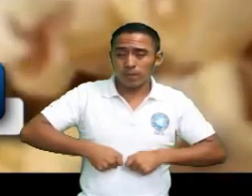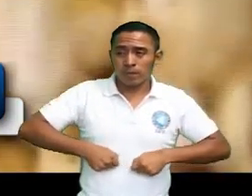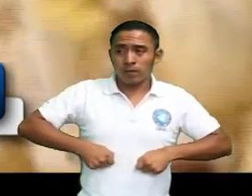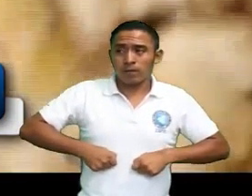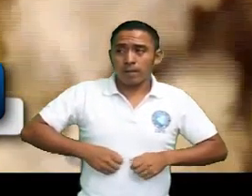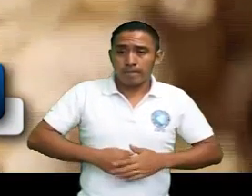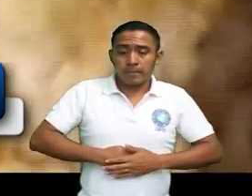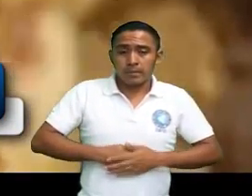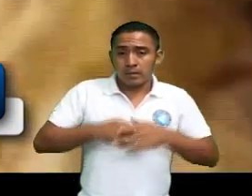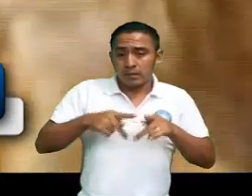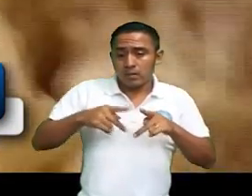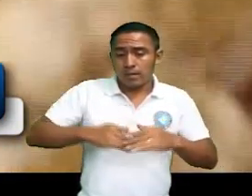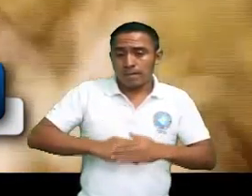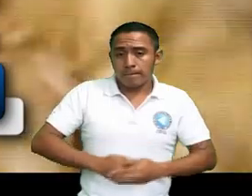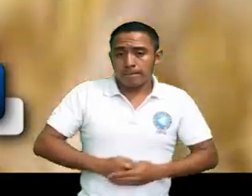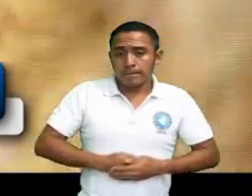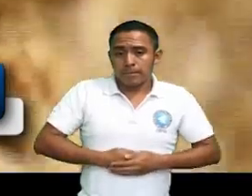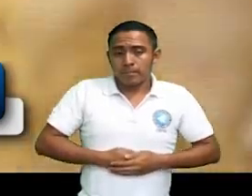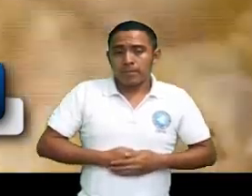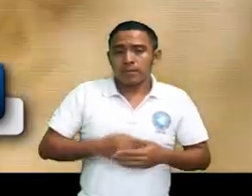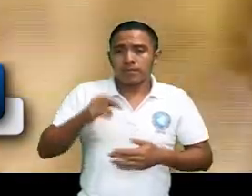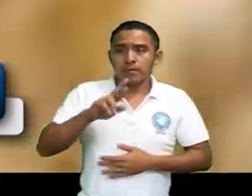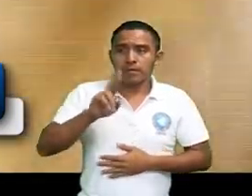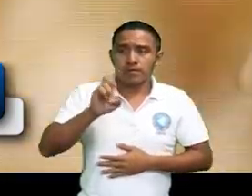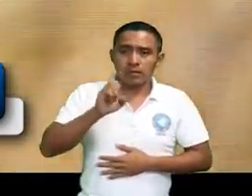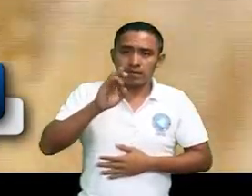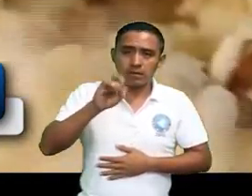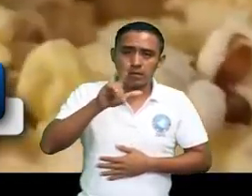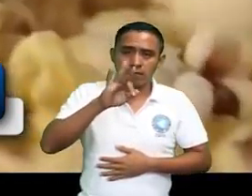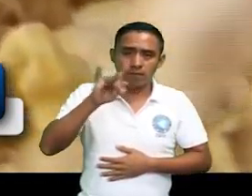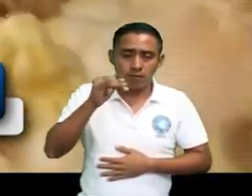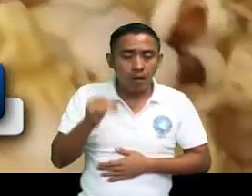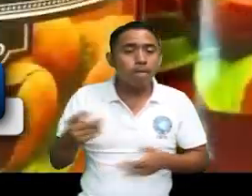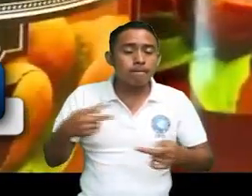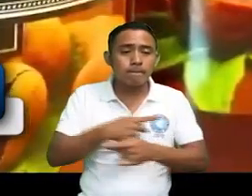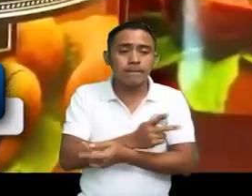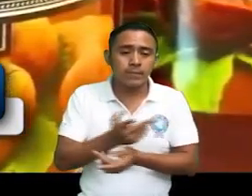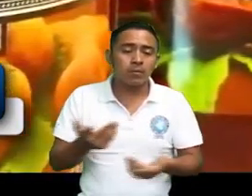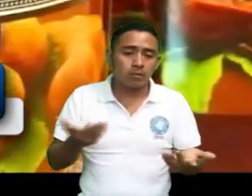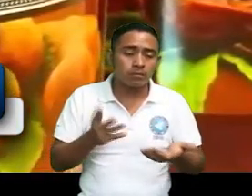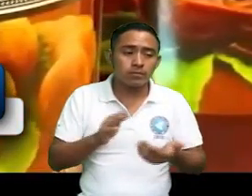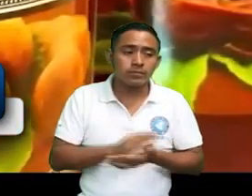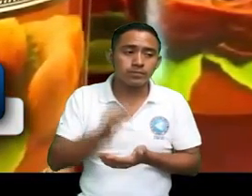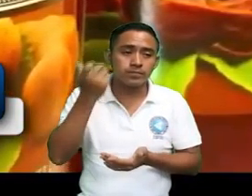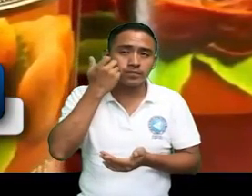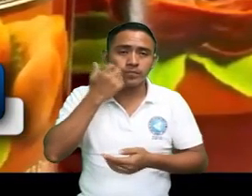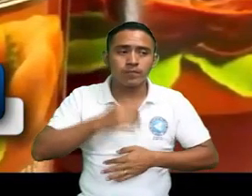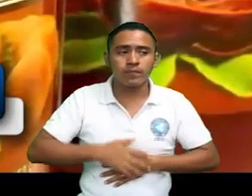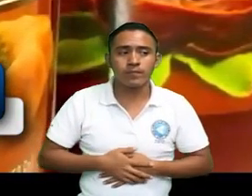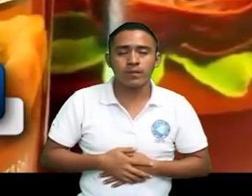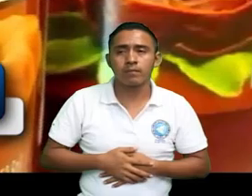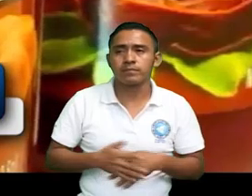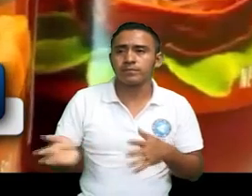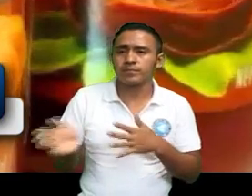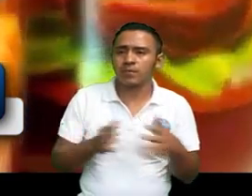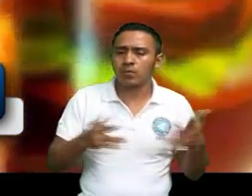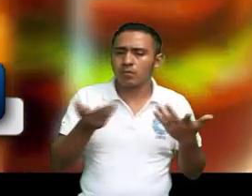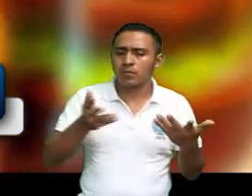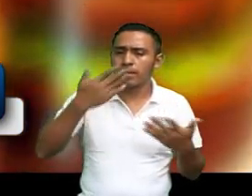que la persona, si padece de un reflujo, pues esta se exacerbe los síntomas del reflujo. Ahora, hablamos de los malos